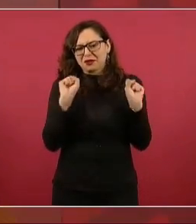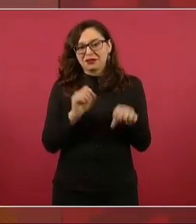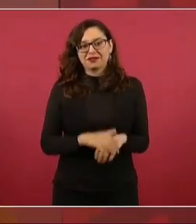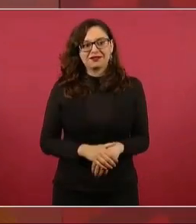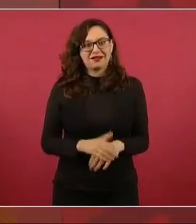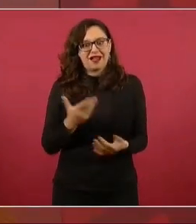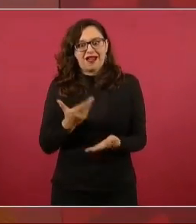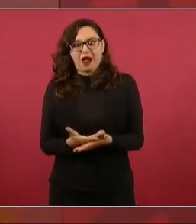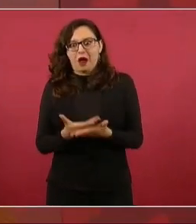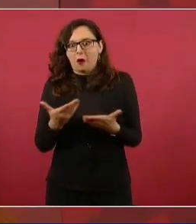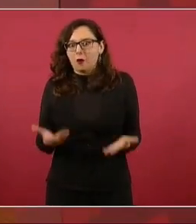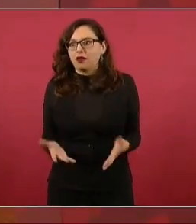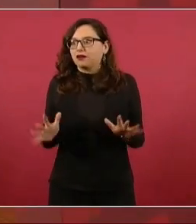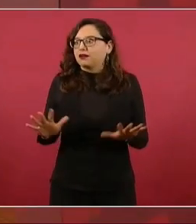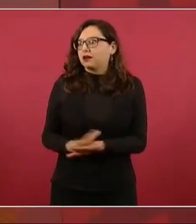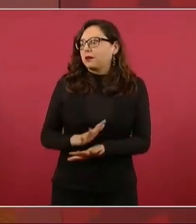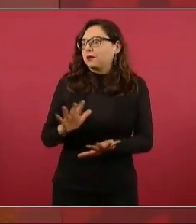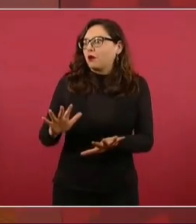Ahora no.